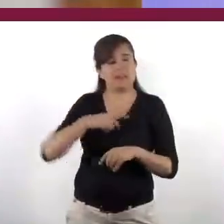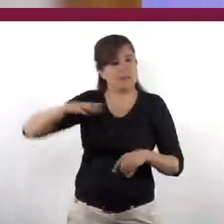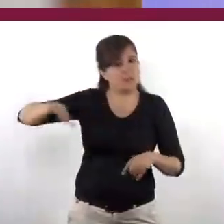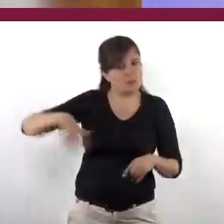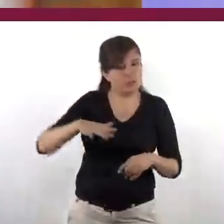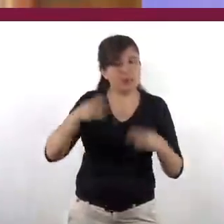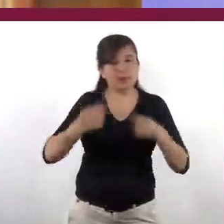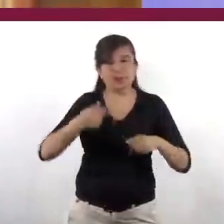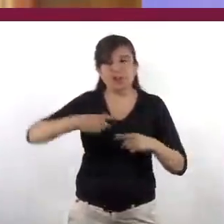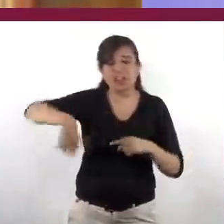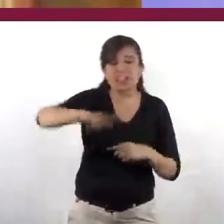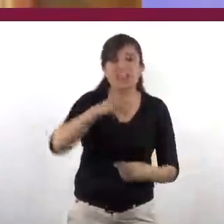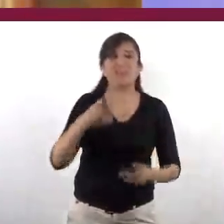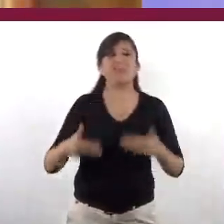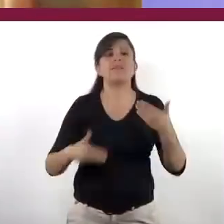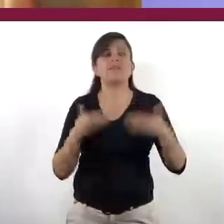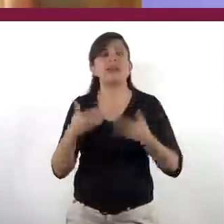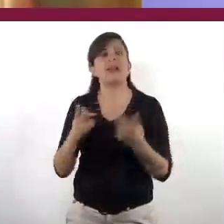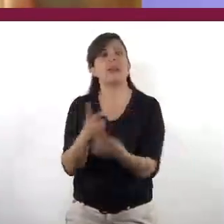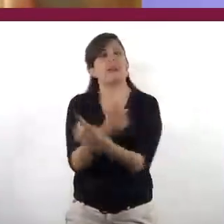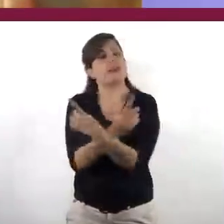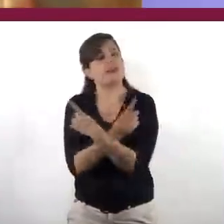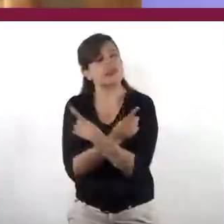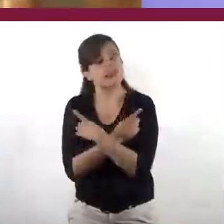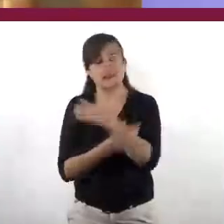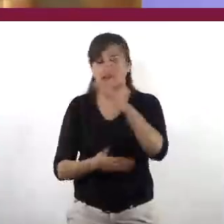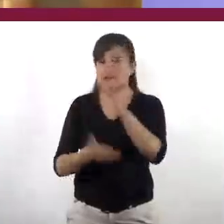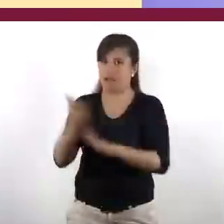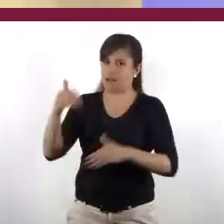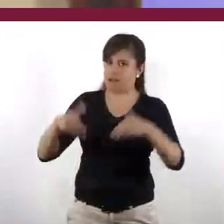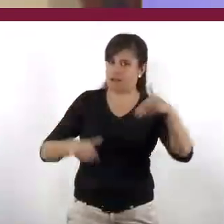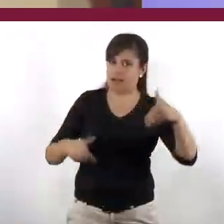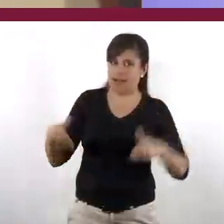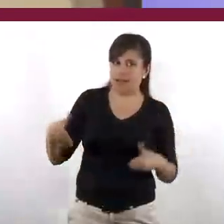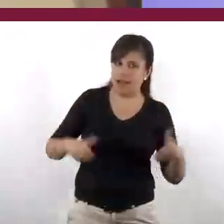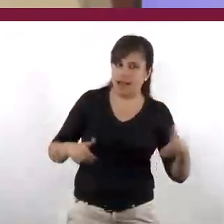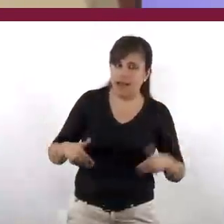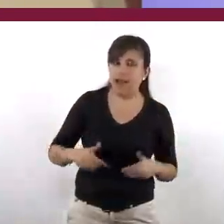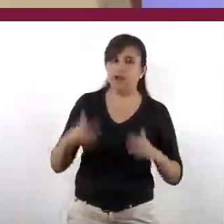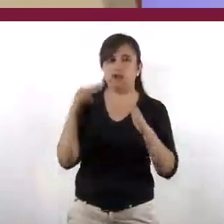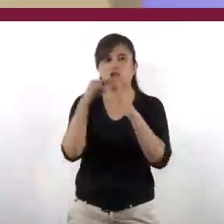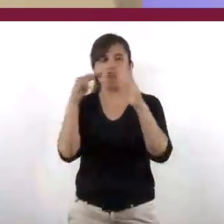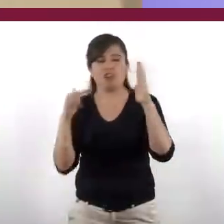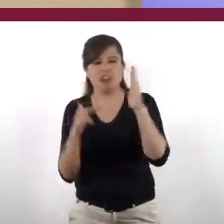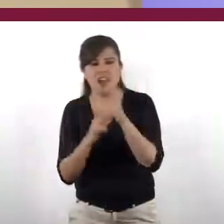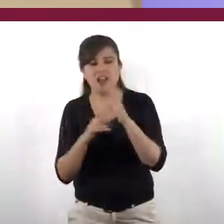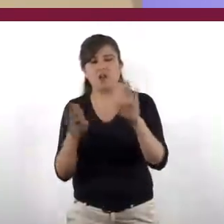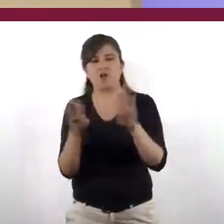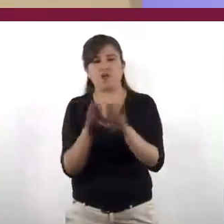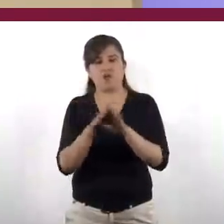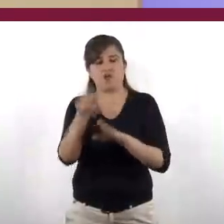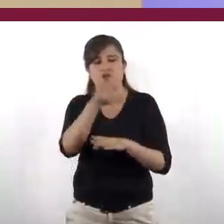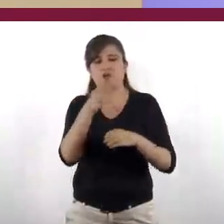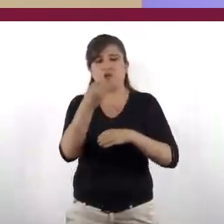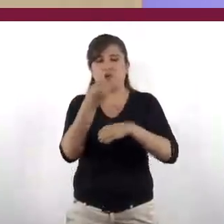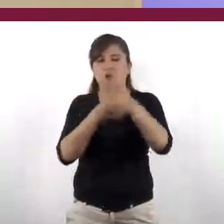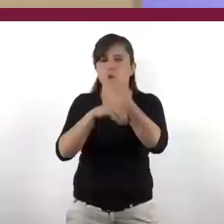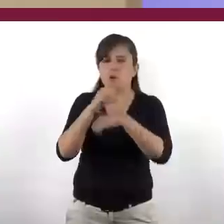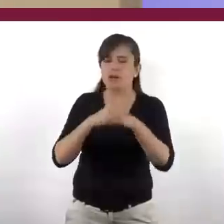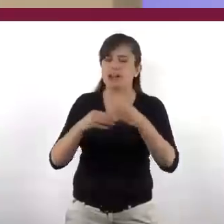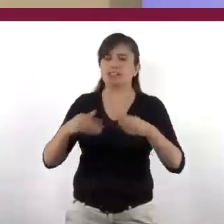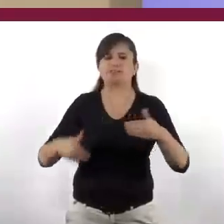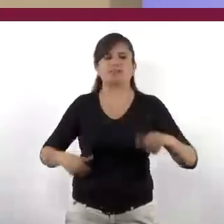se divierta de manera decente, asistiendo al teatro, por ejemplo, y reglamentando también qué tipo de obras se